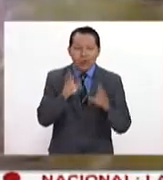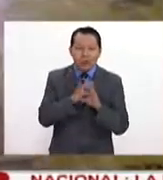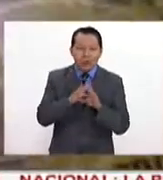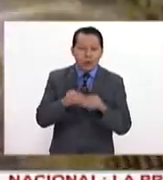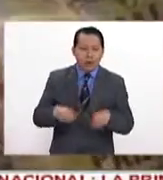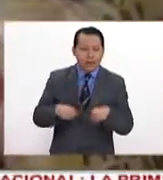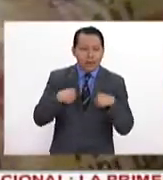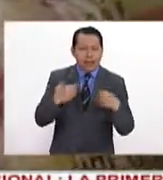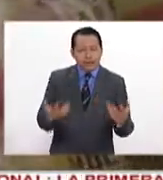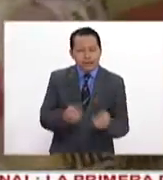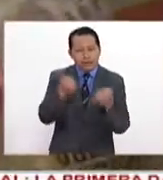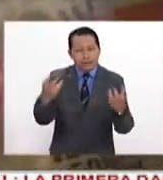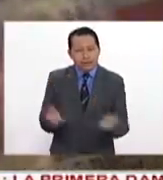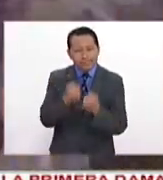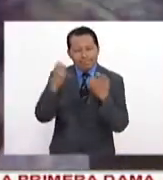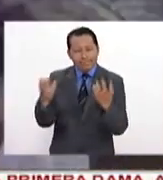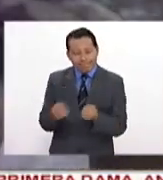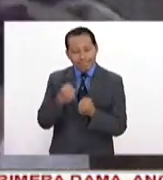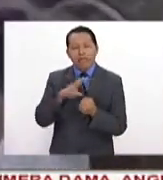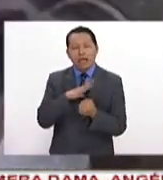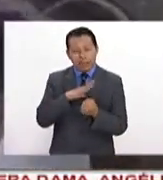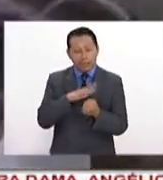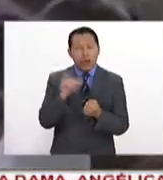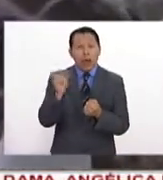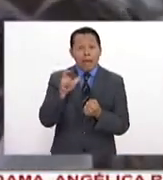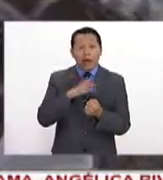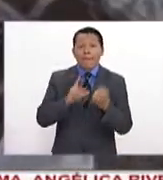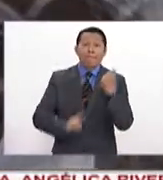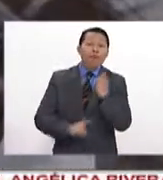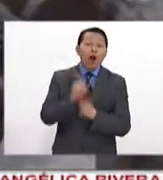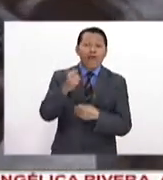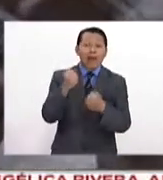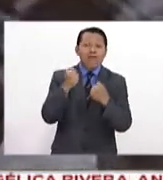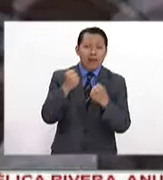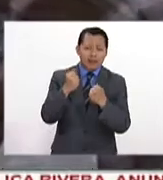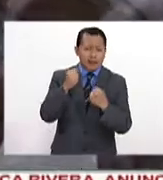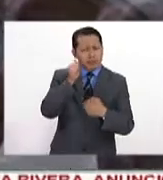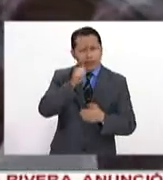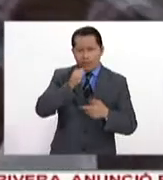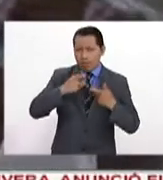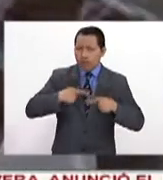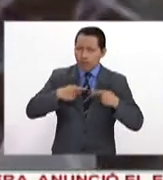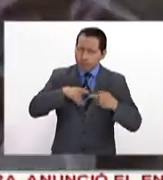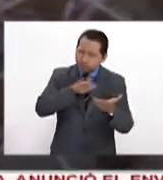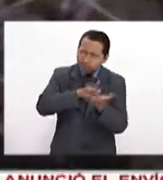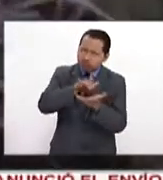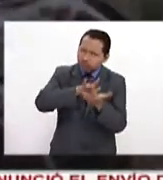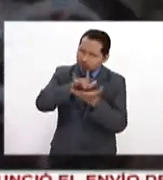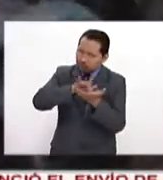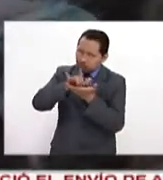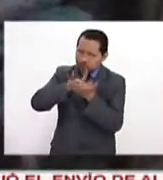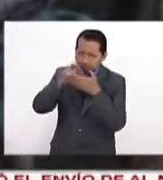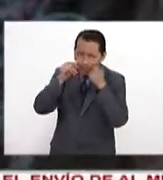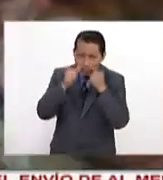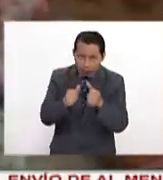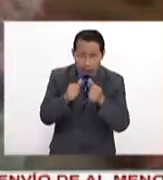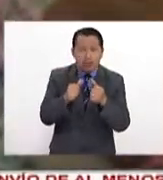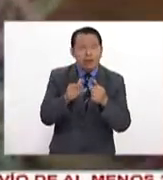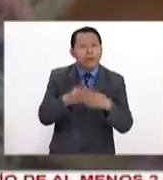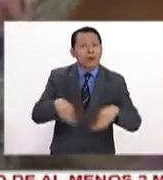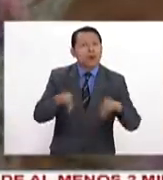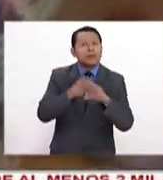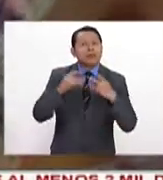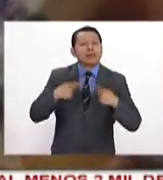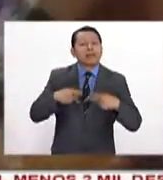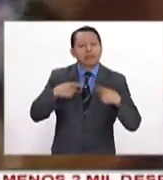vidas rescatadas. Ante una crisis, los mexicanos tendemos a dar lo mejor de nosotros. Es importante que como sociedad siempre